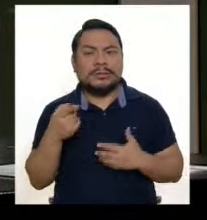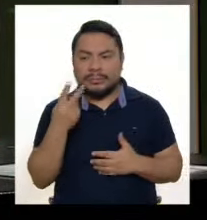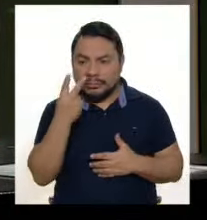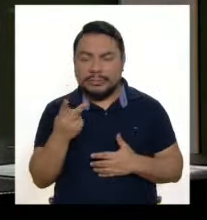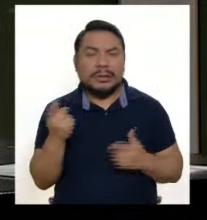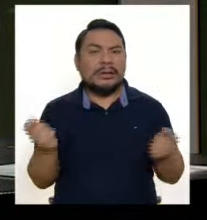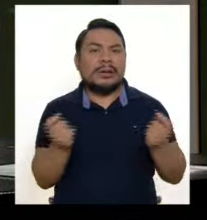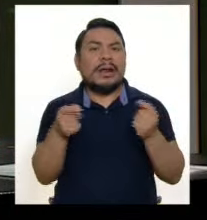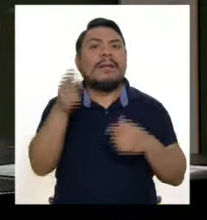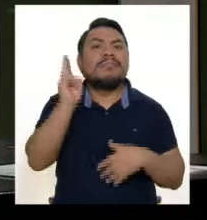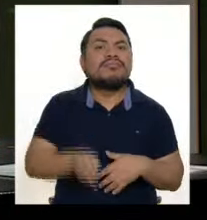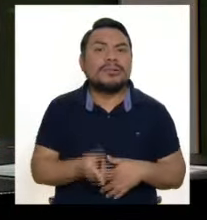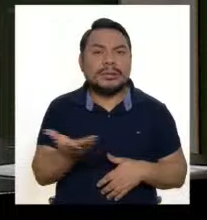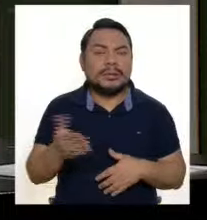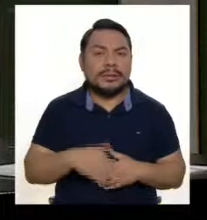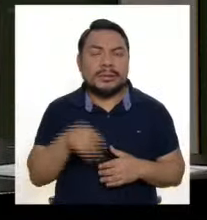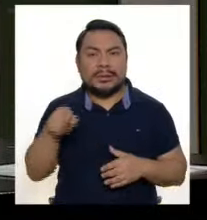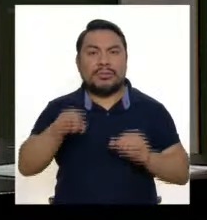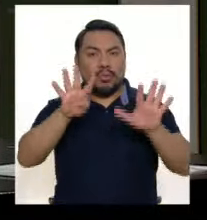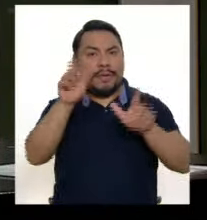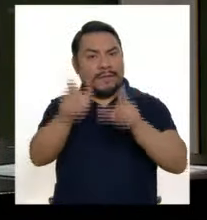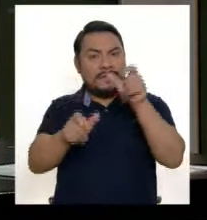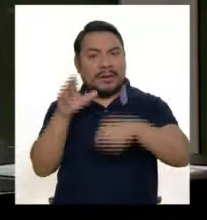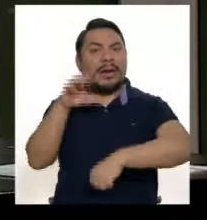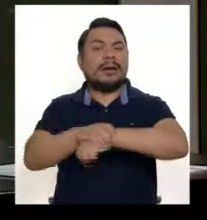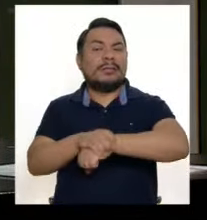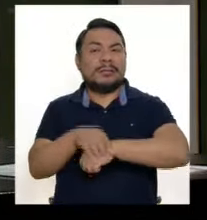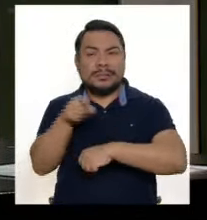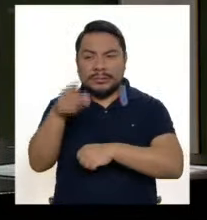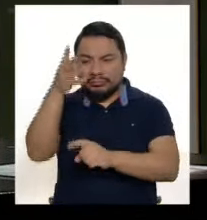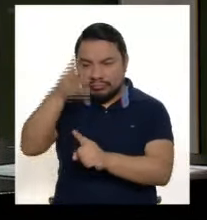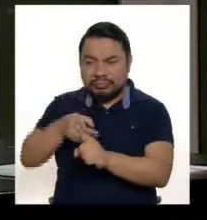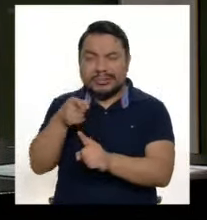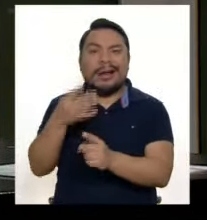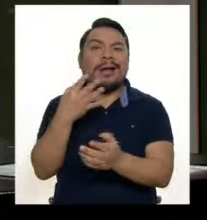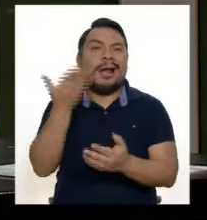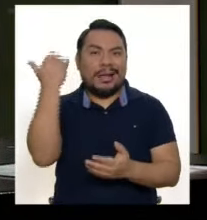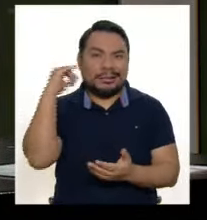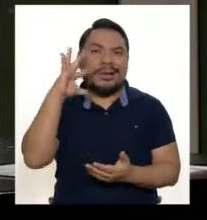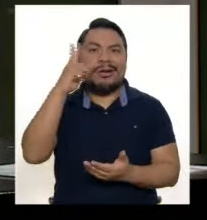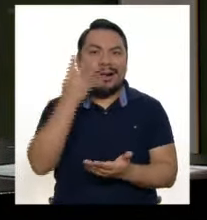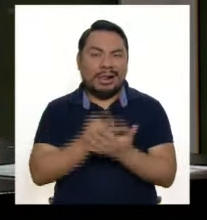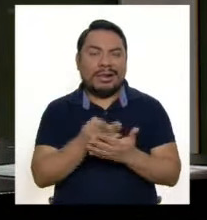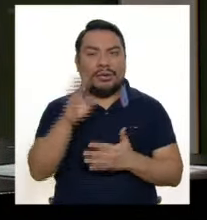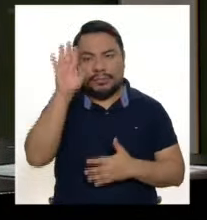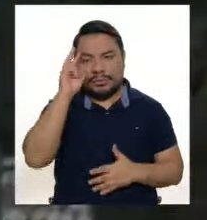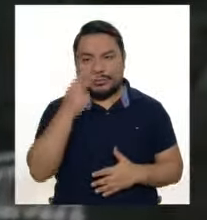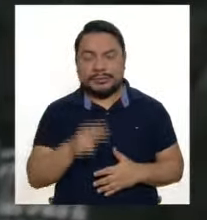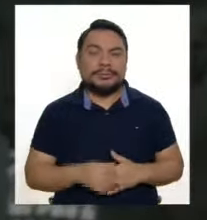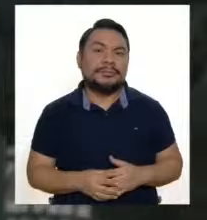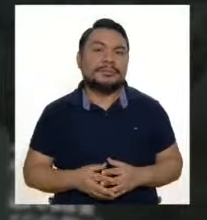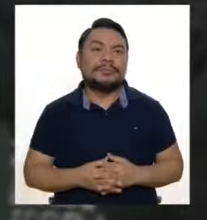Comas. Allí se intervino a 9 sujetos con antecedentes delictivos contra el patrimonio. Veamos.